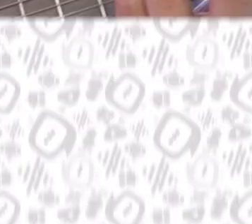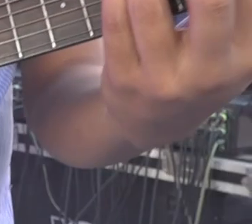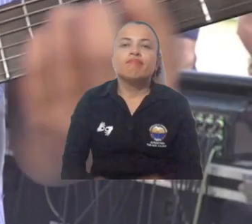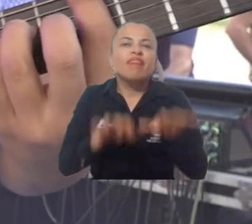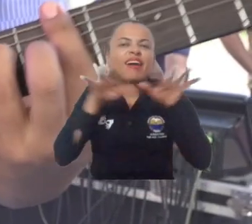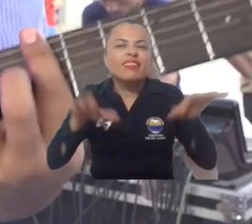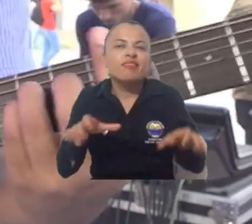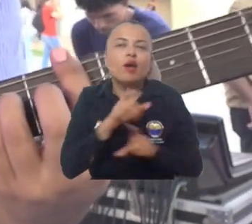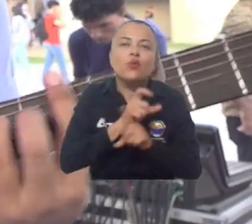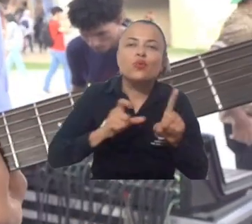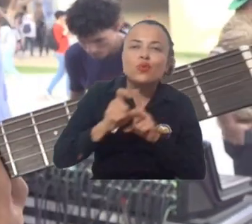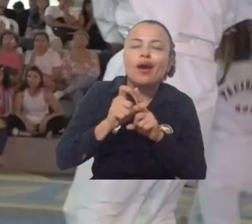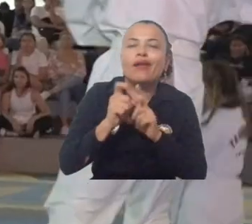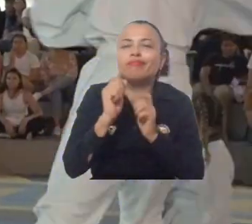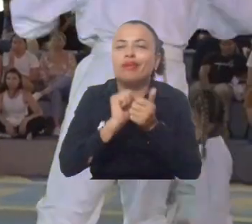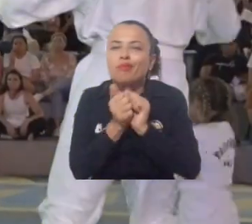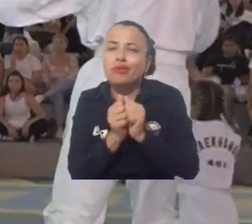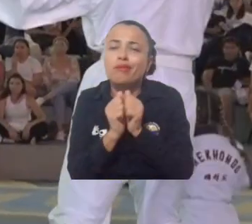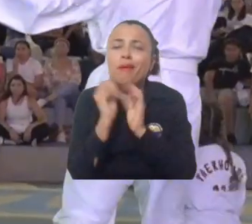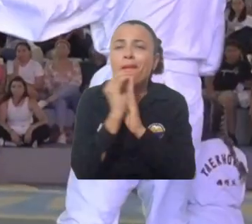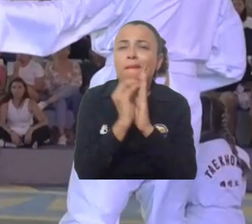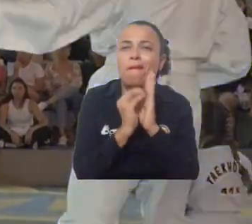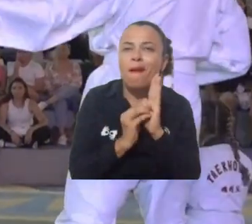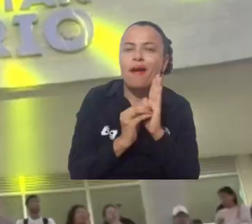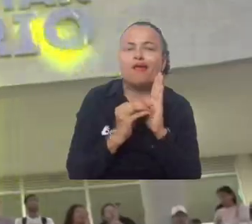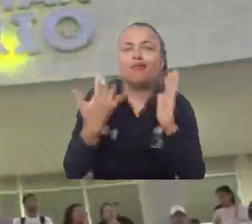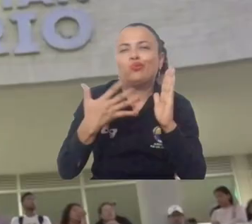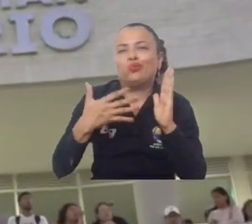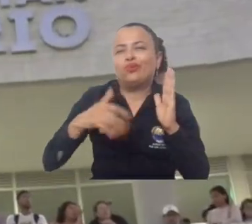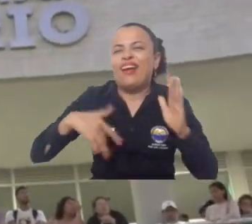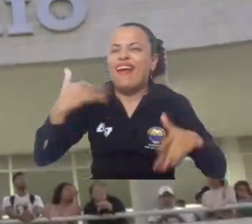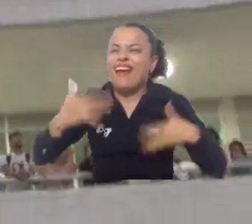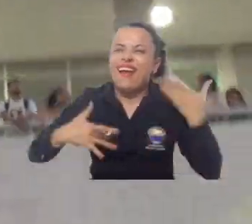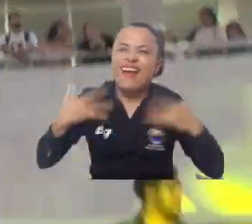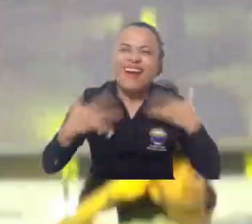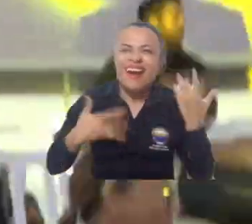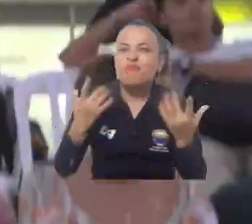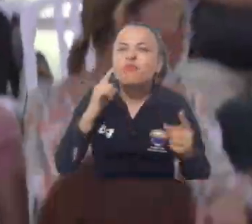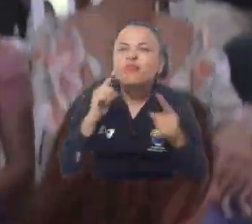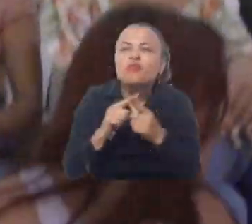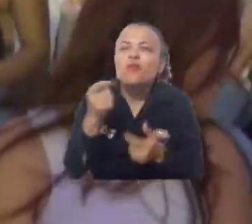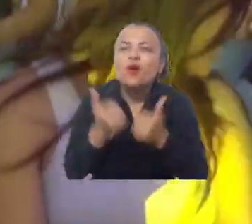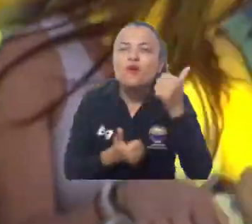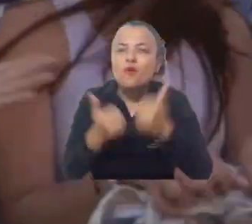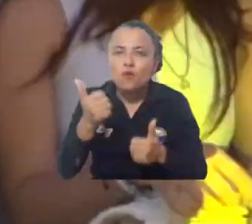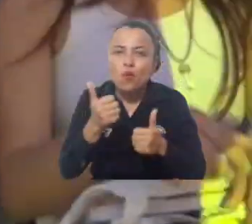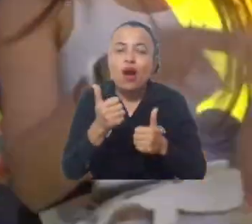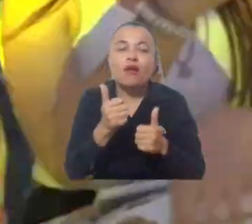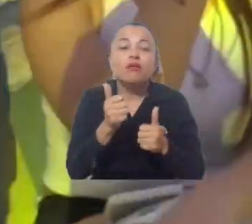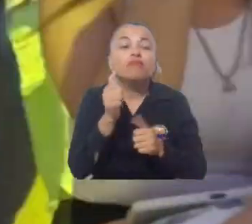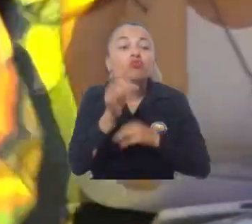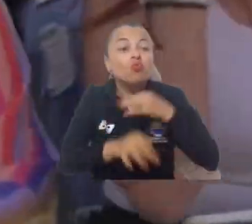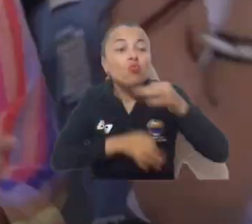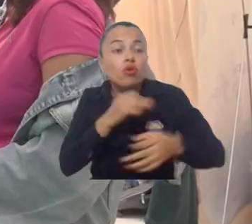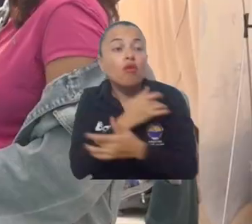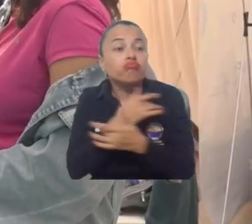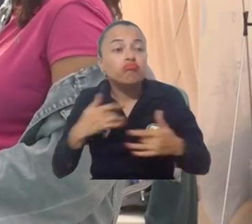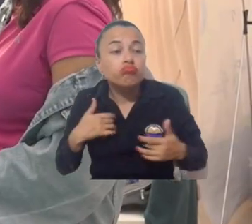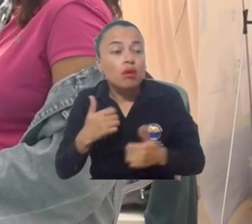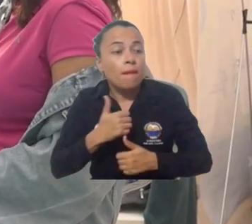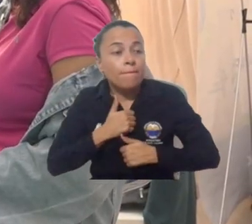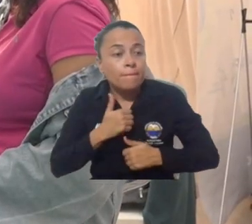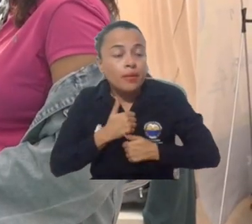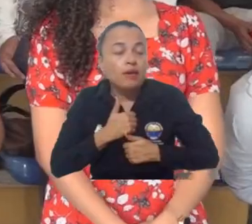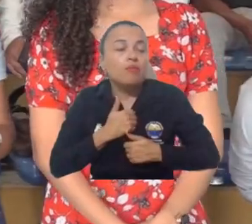actividades culturales y deportivas hicieron parte de la agenda cargada de alegría que buscaba promover el autocuidado y los factores